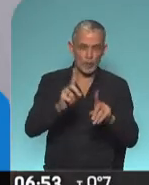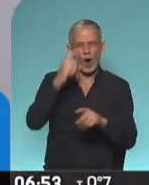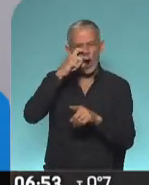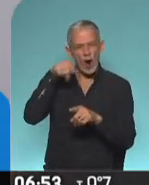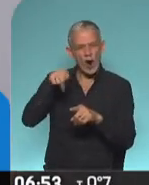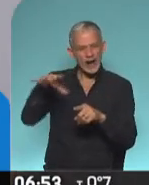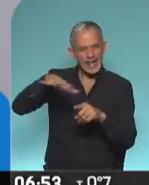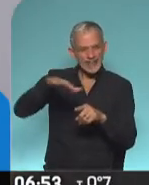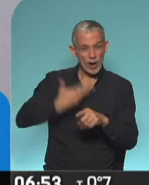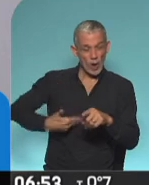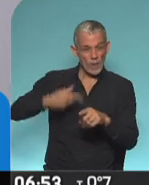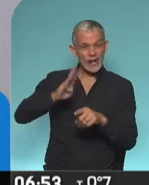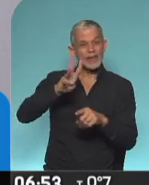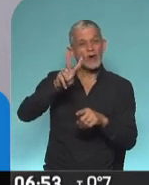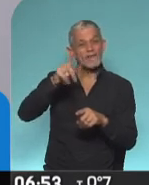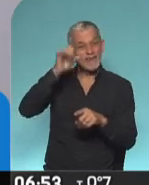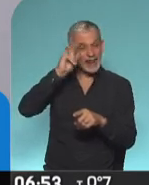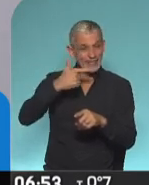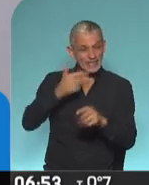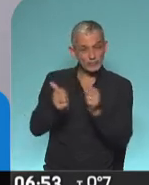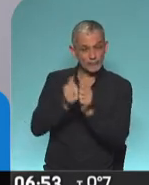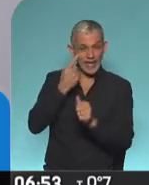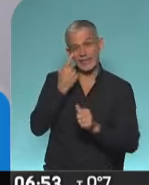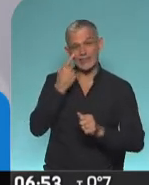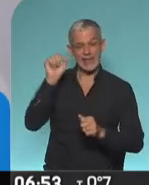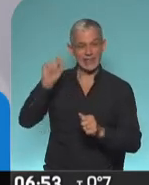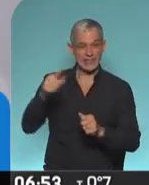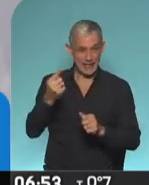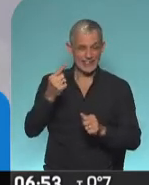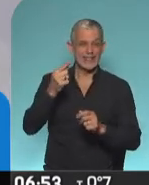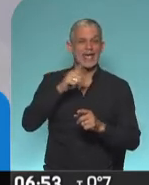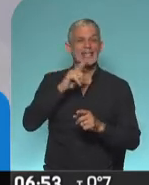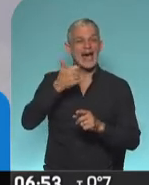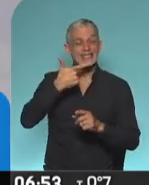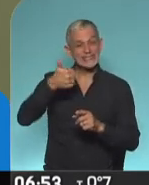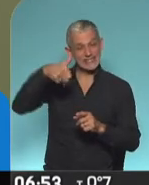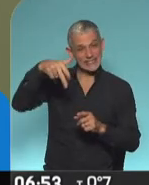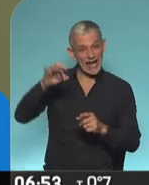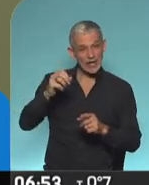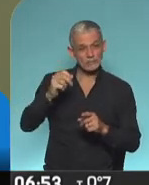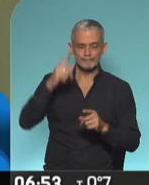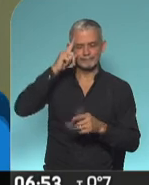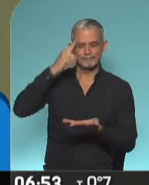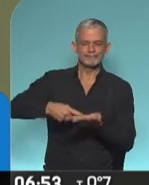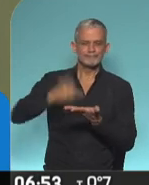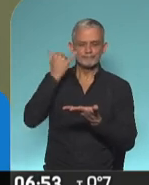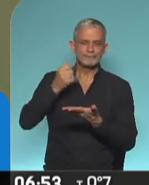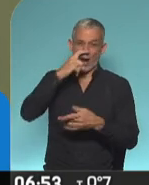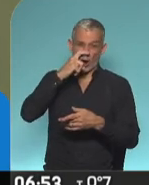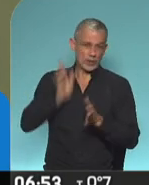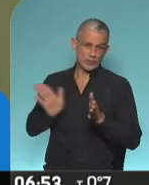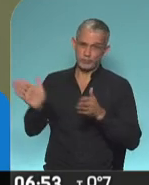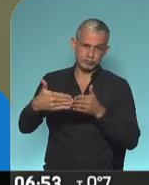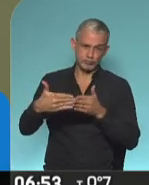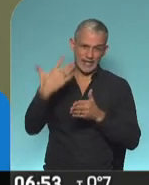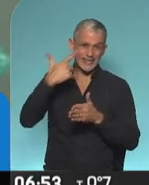Corrientes, el gobernador Gustavo Valdés, junto al intendente de la capital provincial, Eduardo Tassano, resolvieron cerrar la ciudad por 5 días